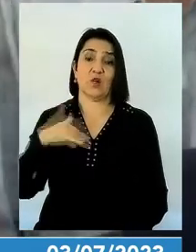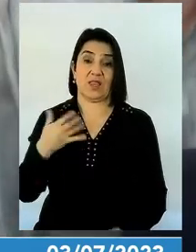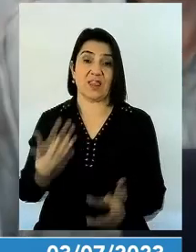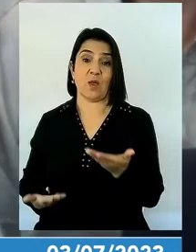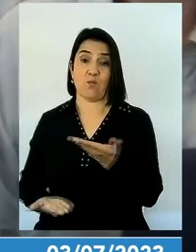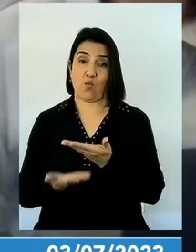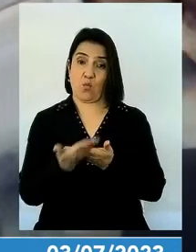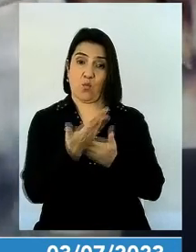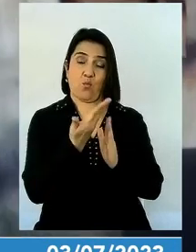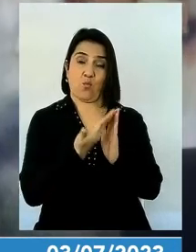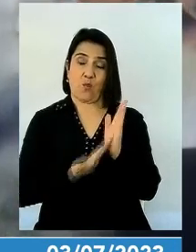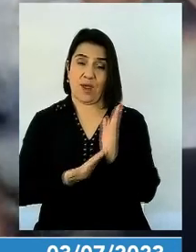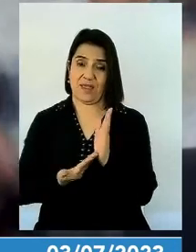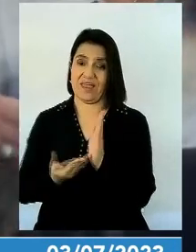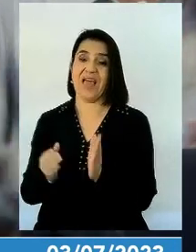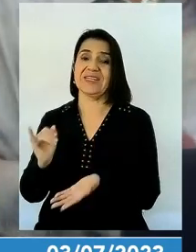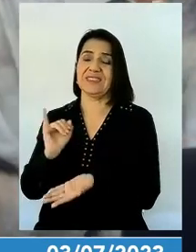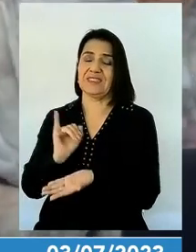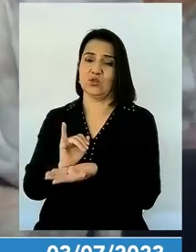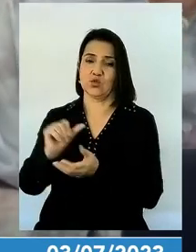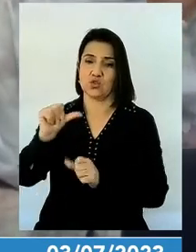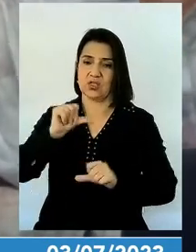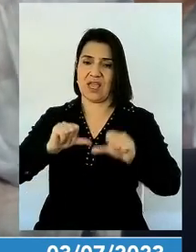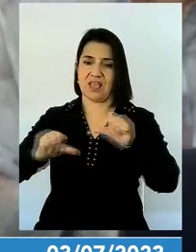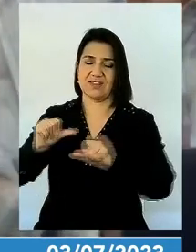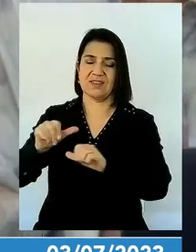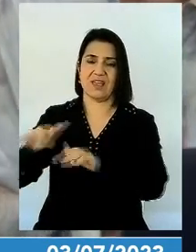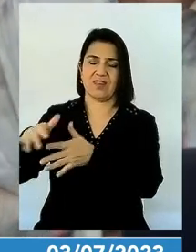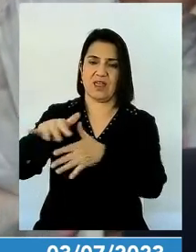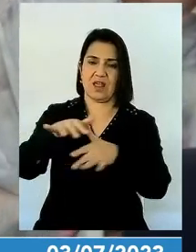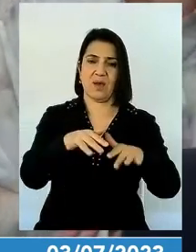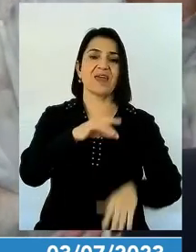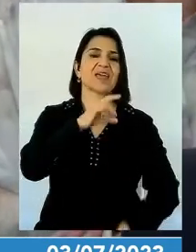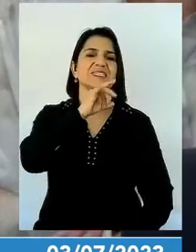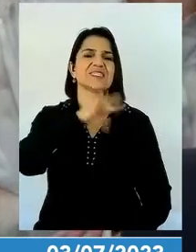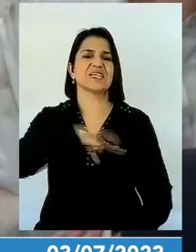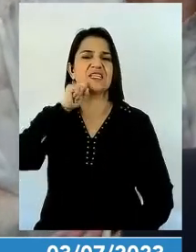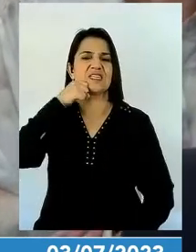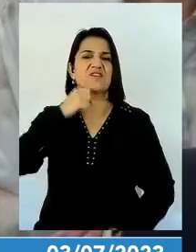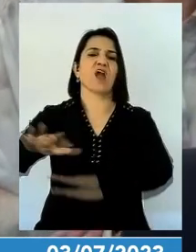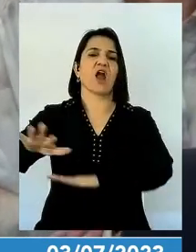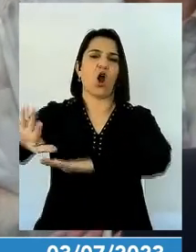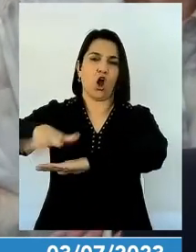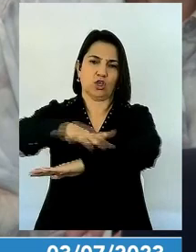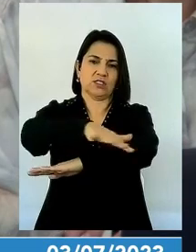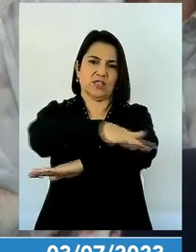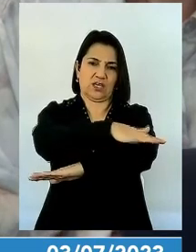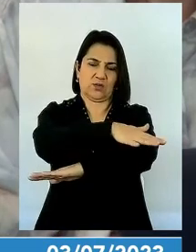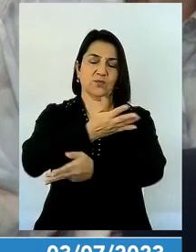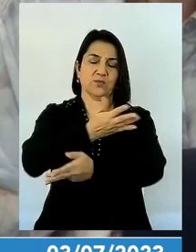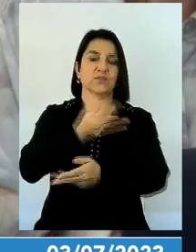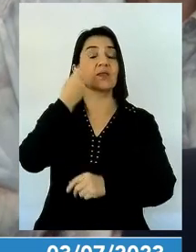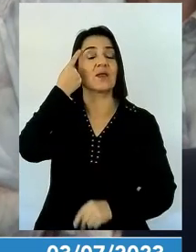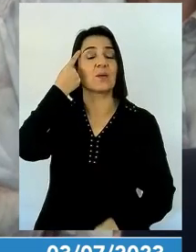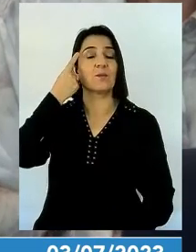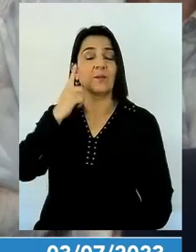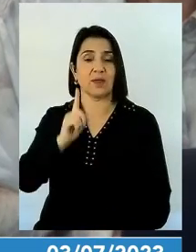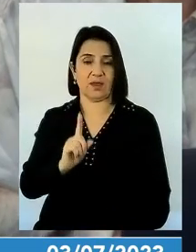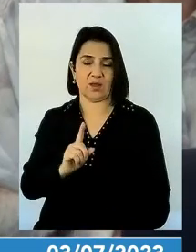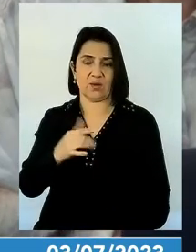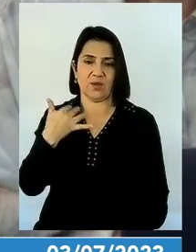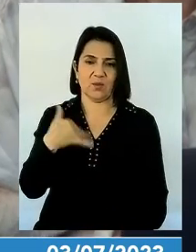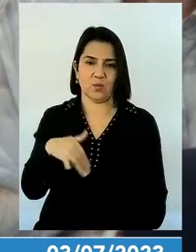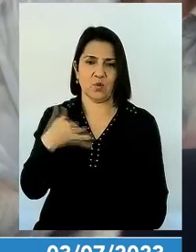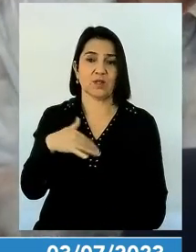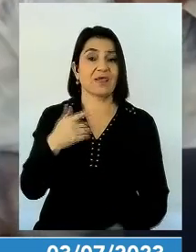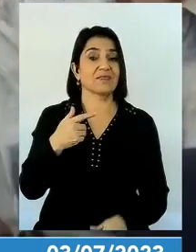del Mar es que Chile es un país oceánico. Sin embargo, es importante reconocer que